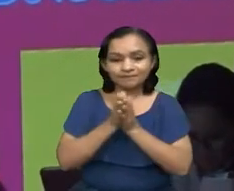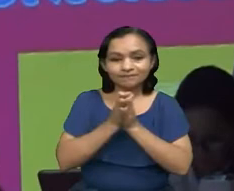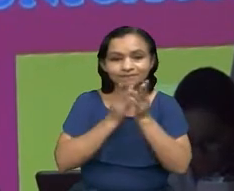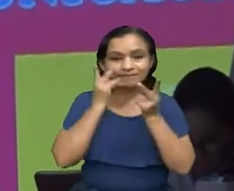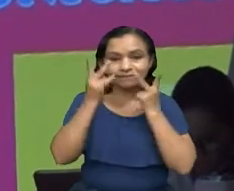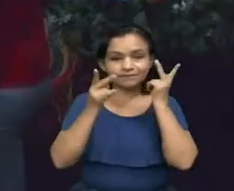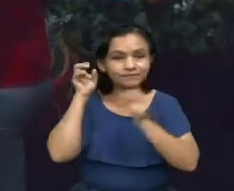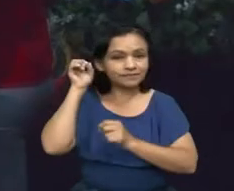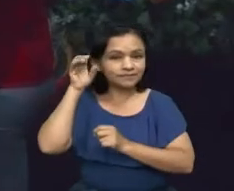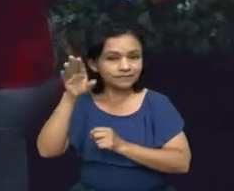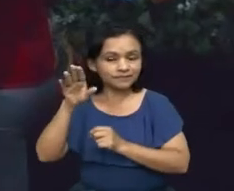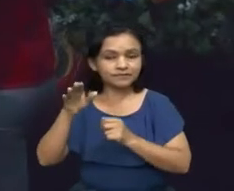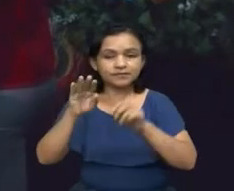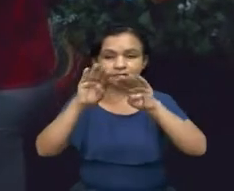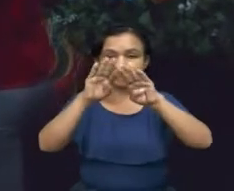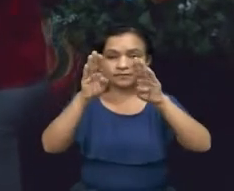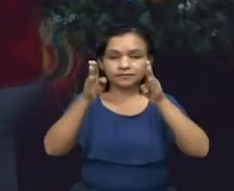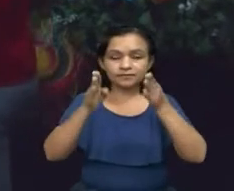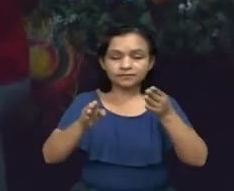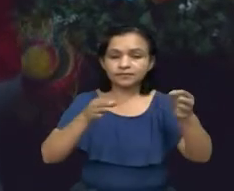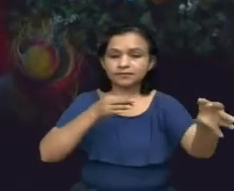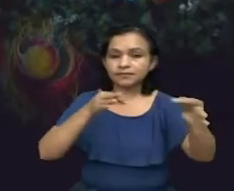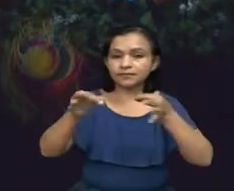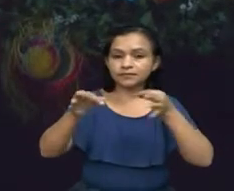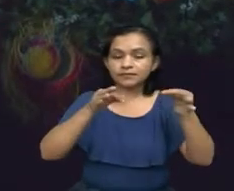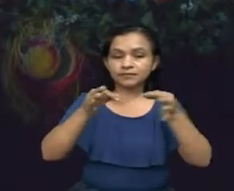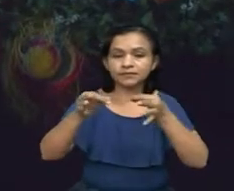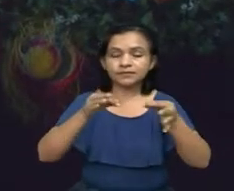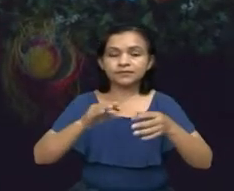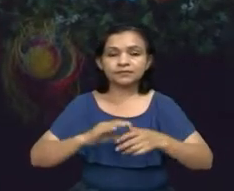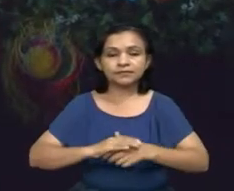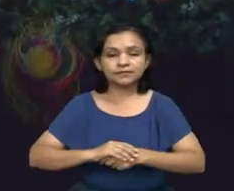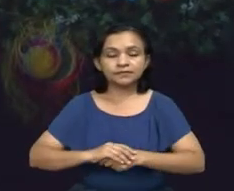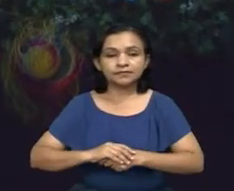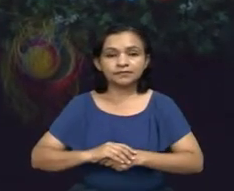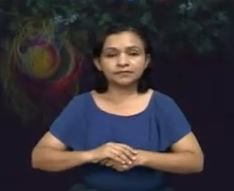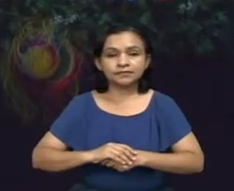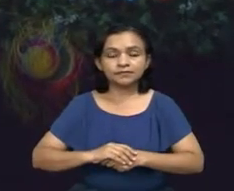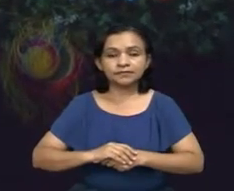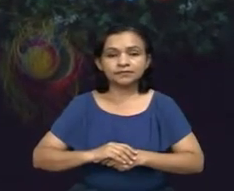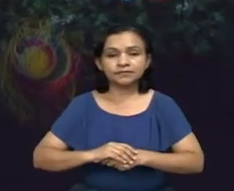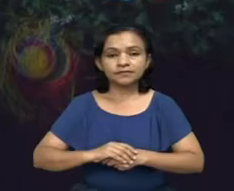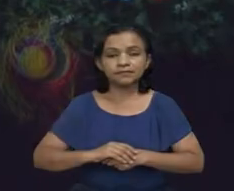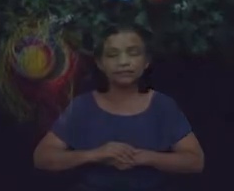turístico. Con cámara de Lester Mora para el canal parlamentario, informó Liz Escoto.